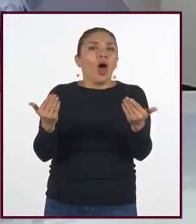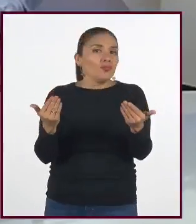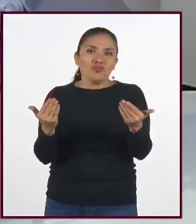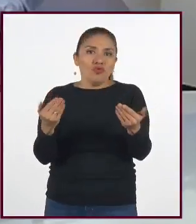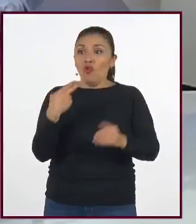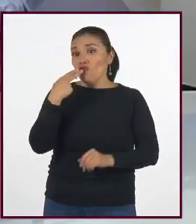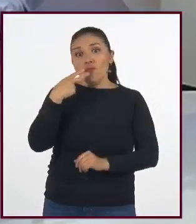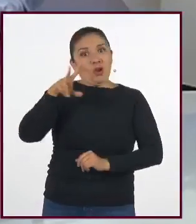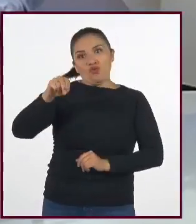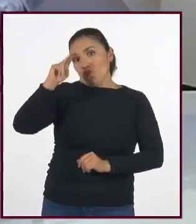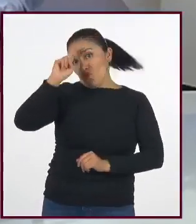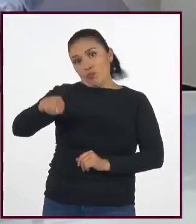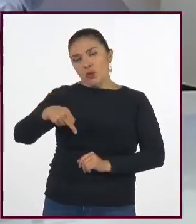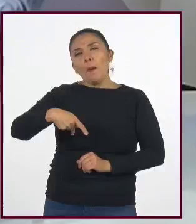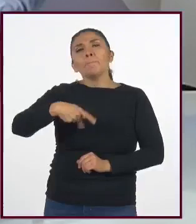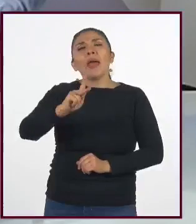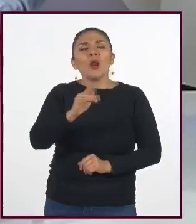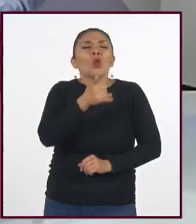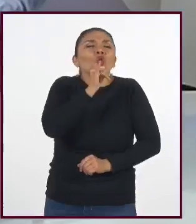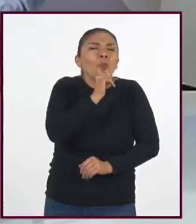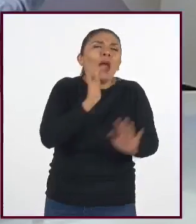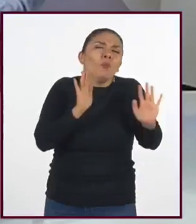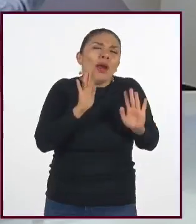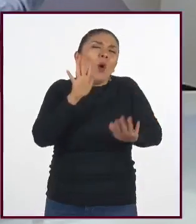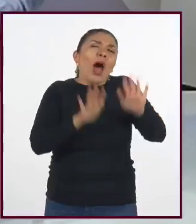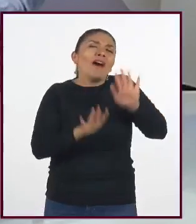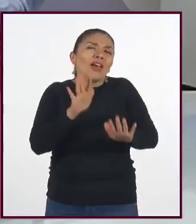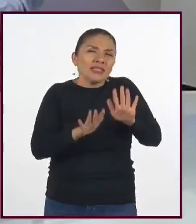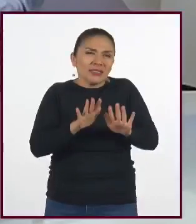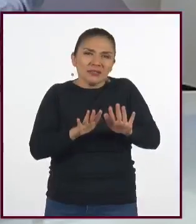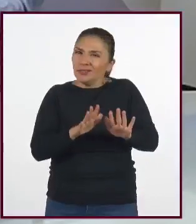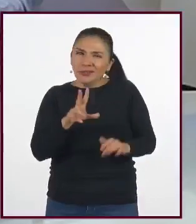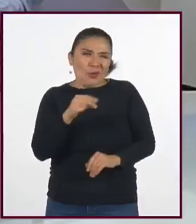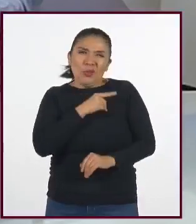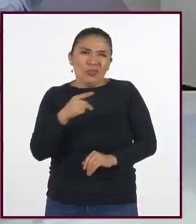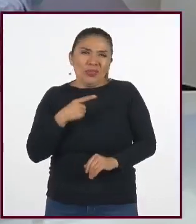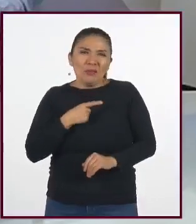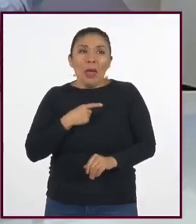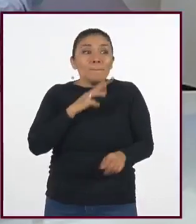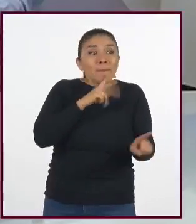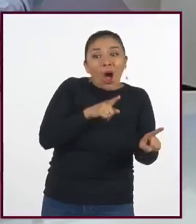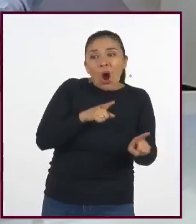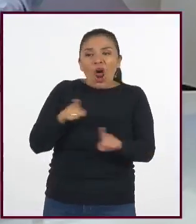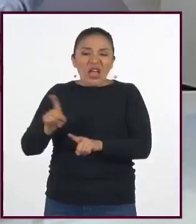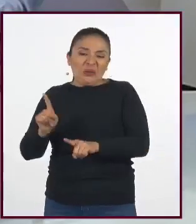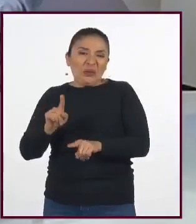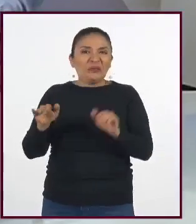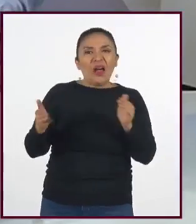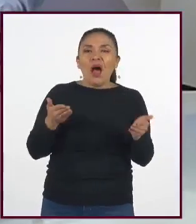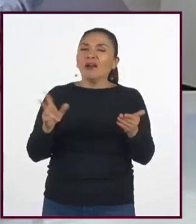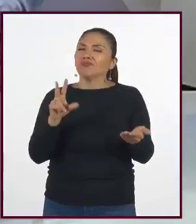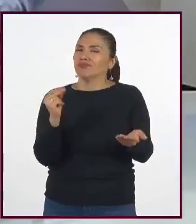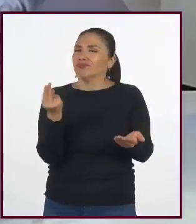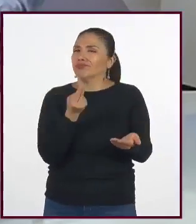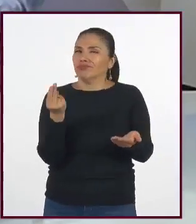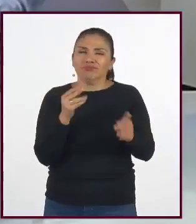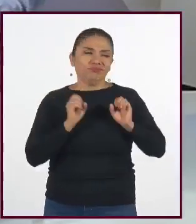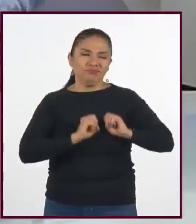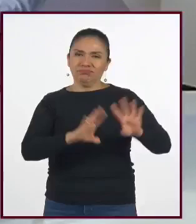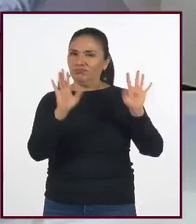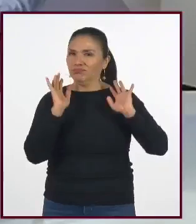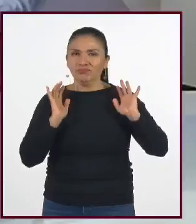no, pero bueno, sí puedes tomar de vez en cuando, ¿no? No promover ningún tipo de consumo en realidad. No hay necesidad de hacerlo. No hay necesidad de hacerlo. Sí, por